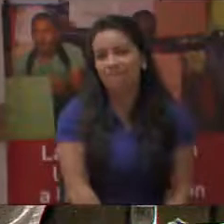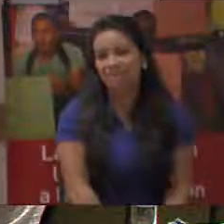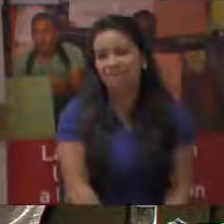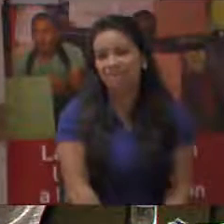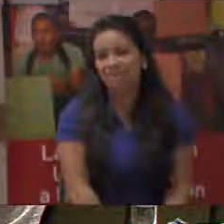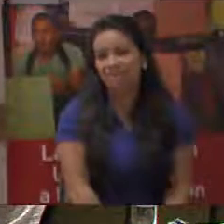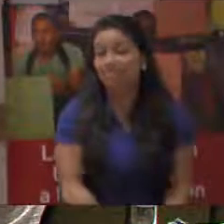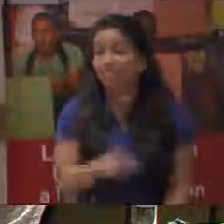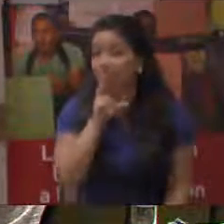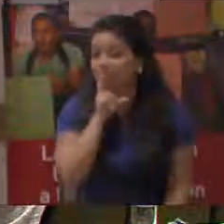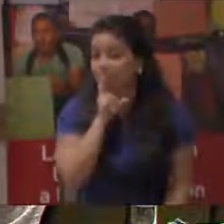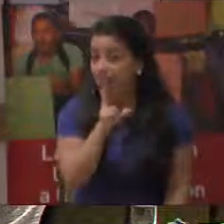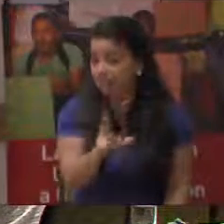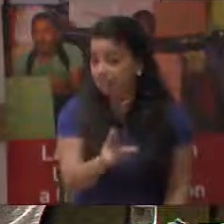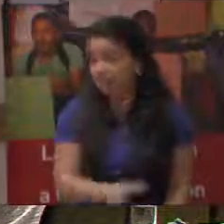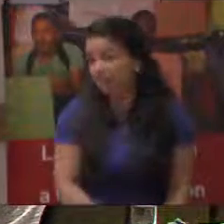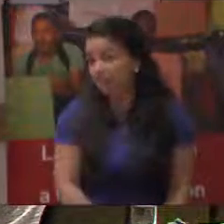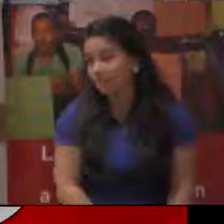¿Y los resultados?